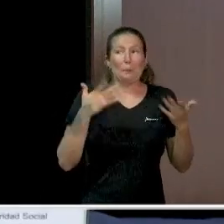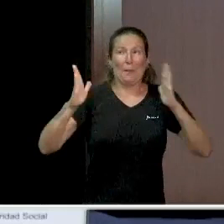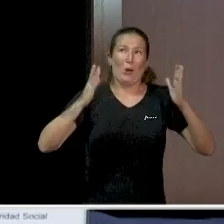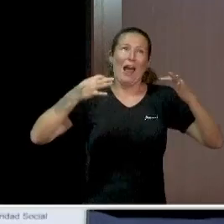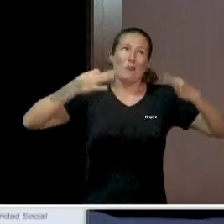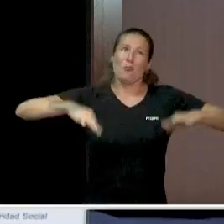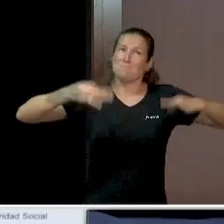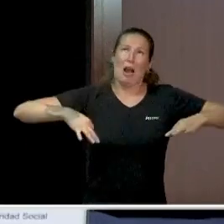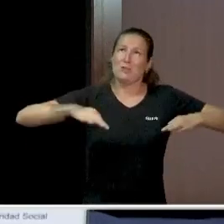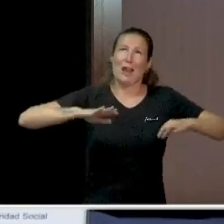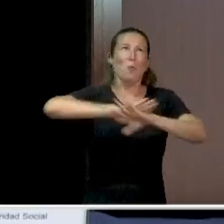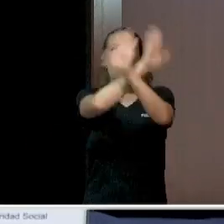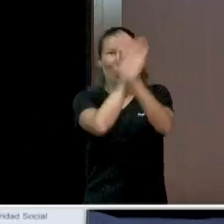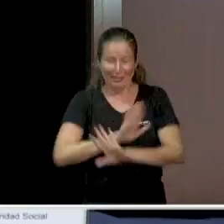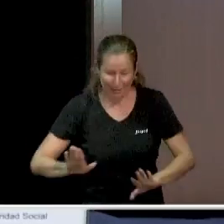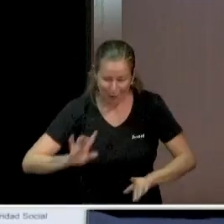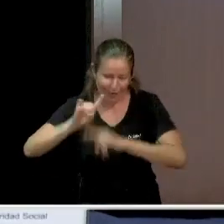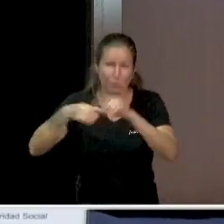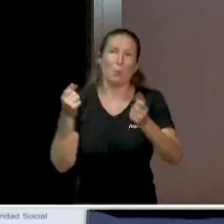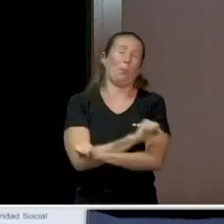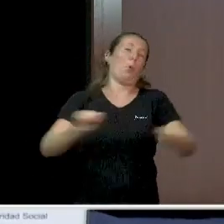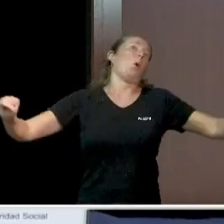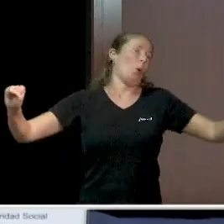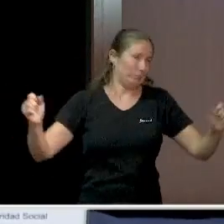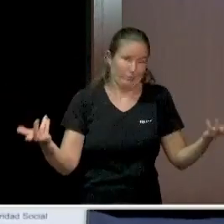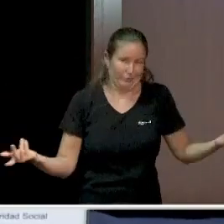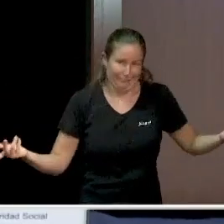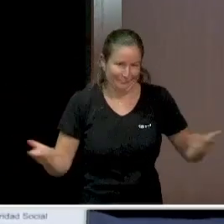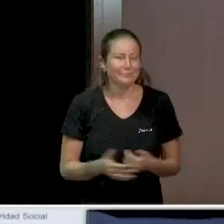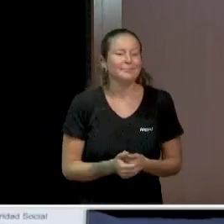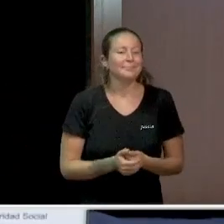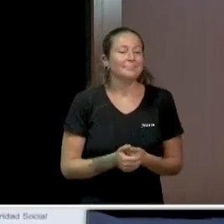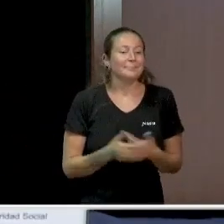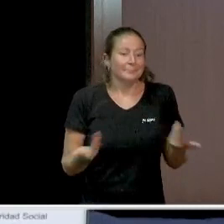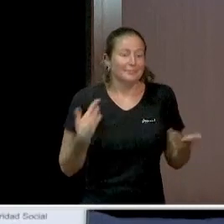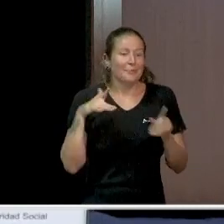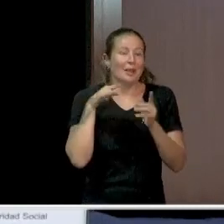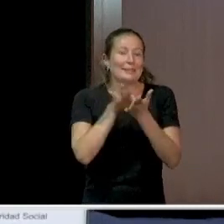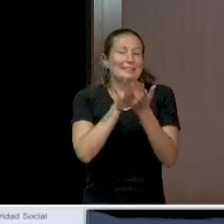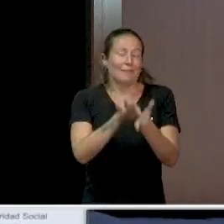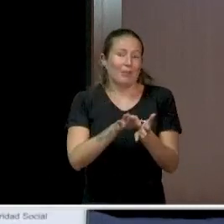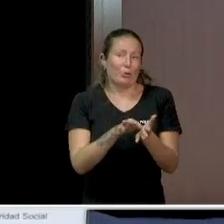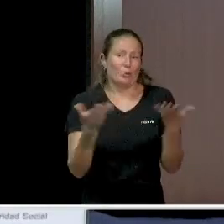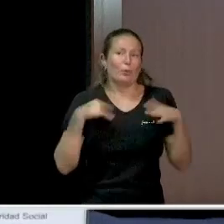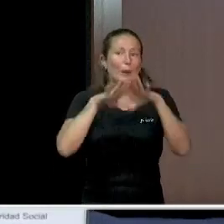de esta catarsis pandémica que hemos sufrido. Según el Servicio Público de Empleo Estatal, en